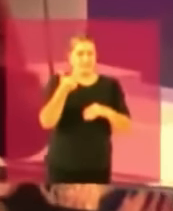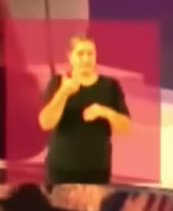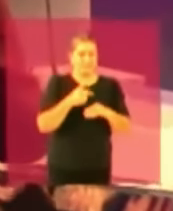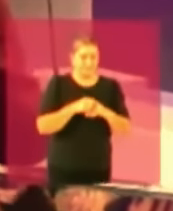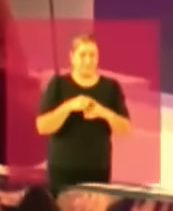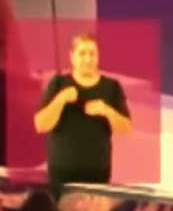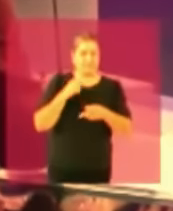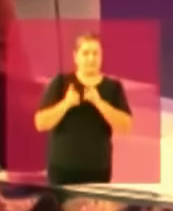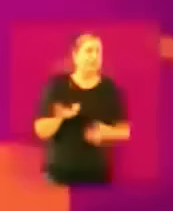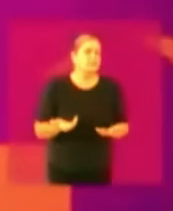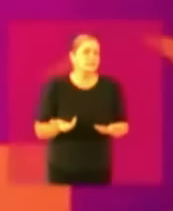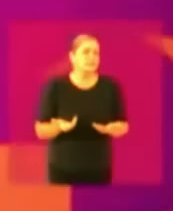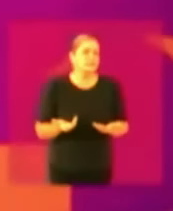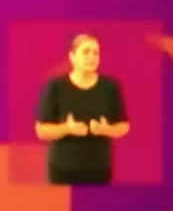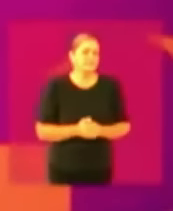Sí.